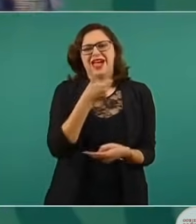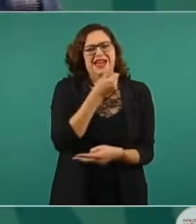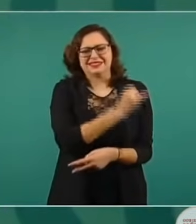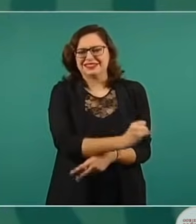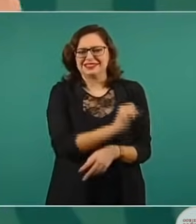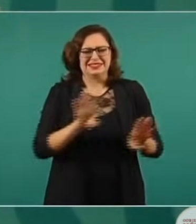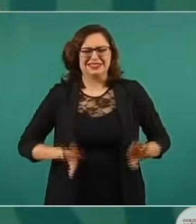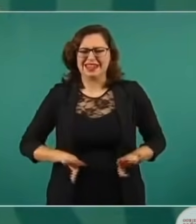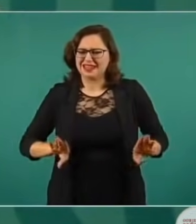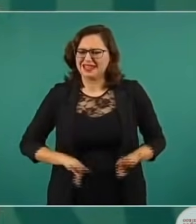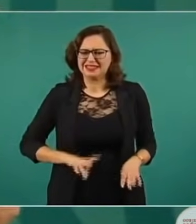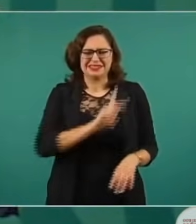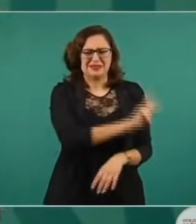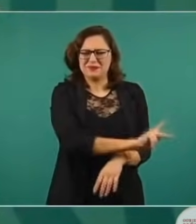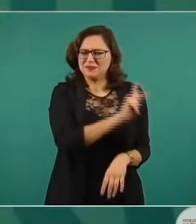y eso quedó ahí.